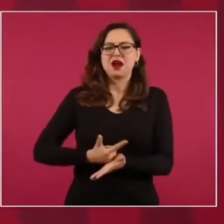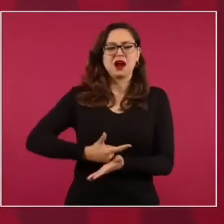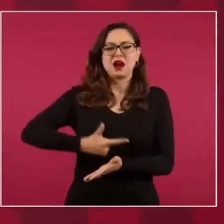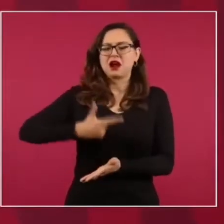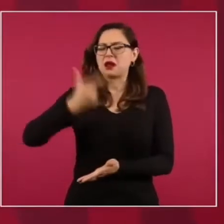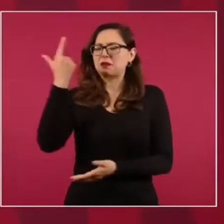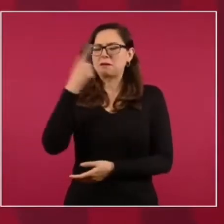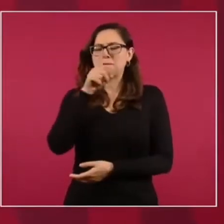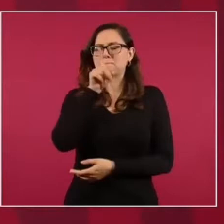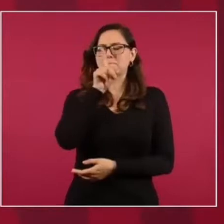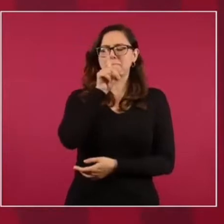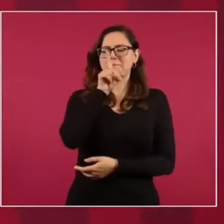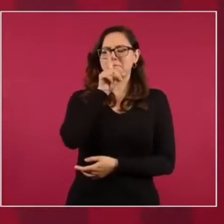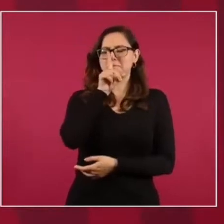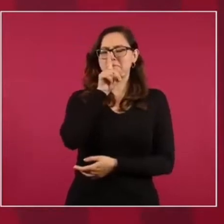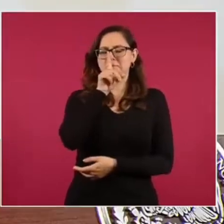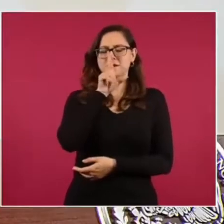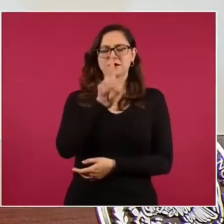es